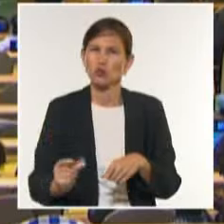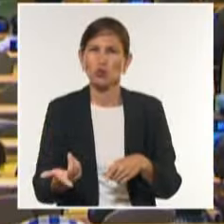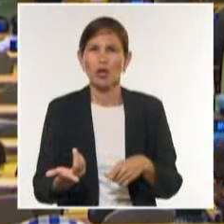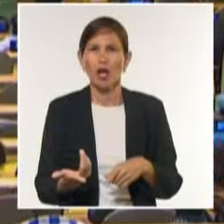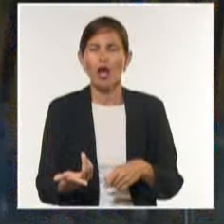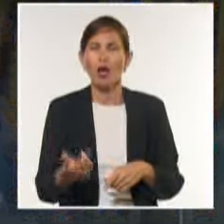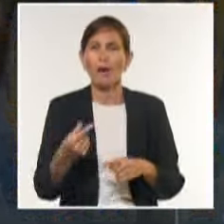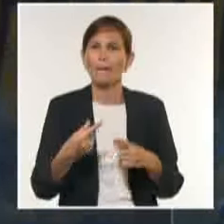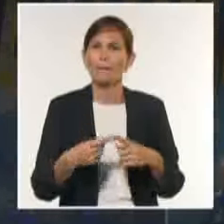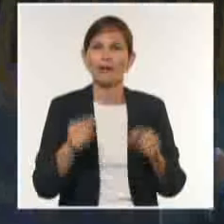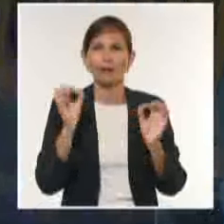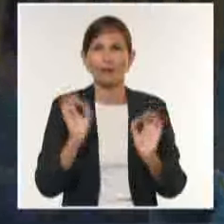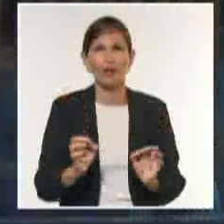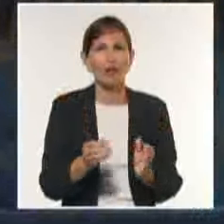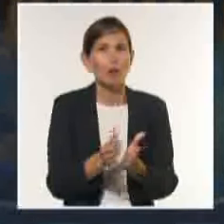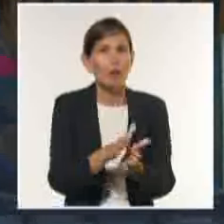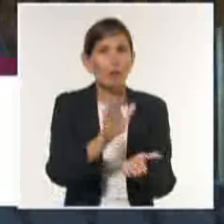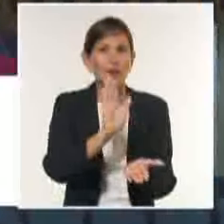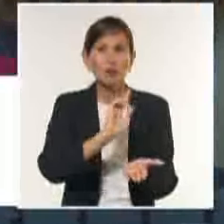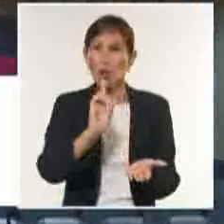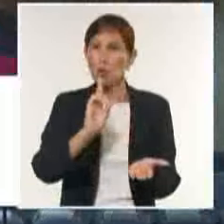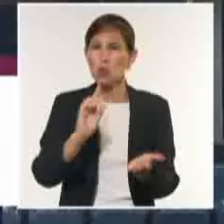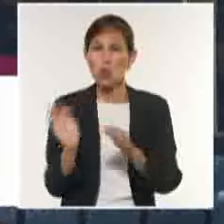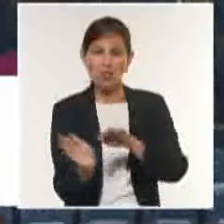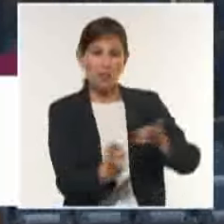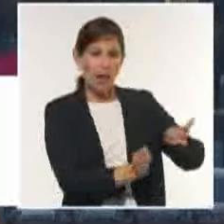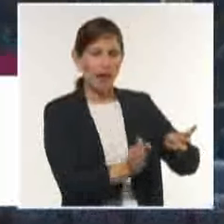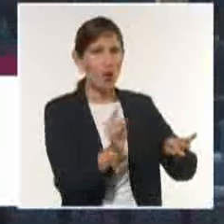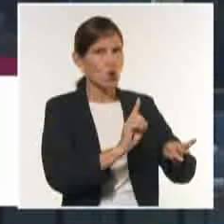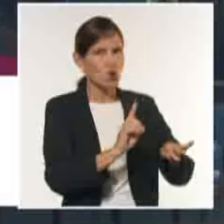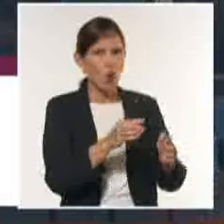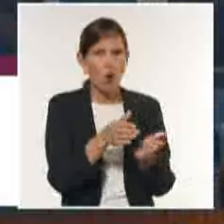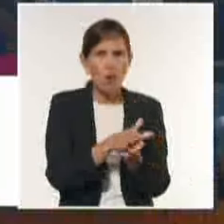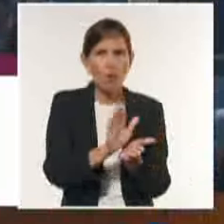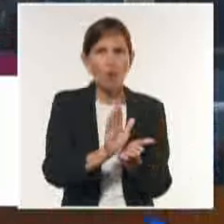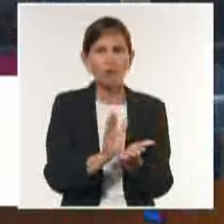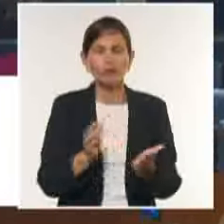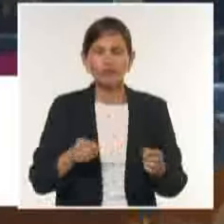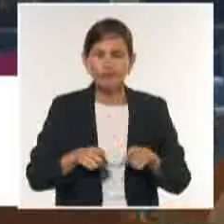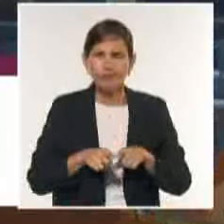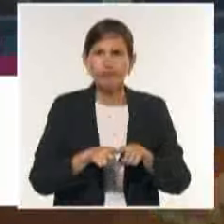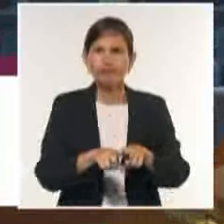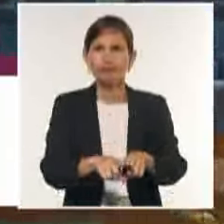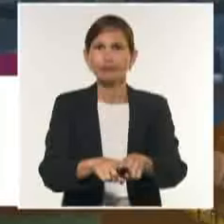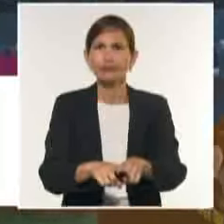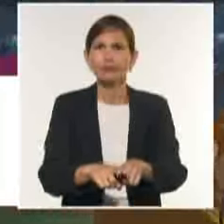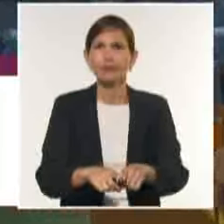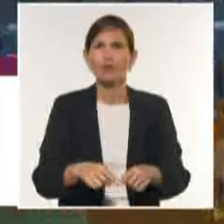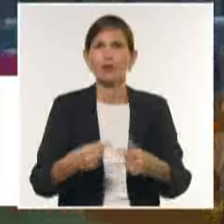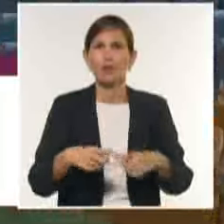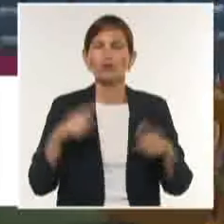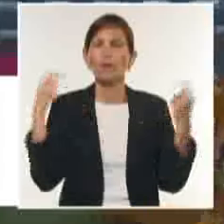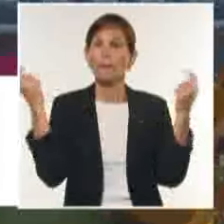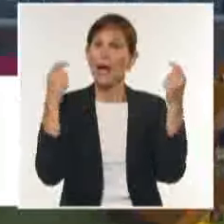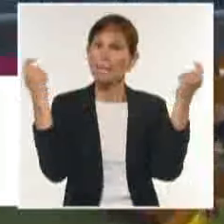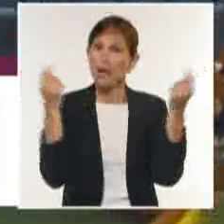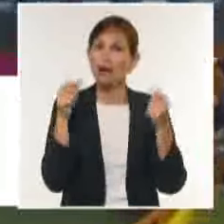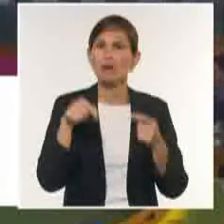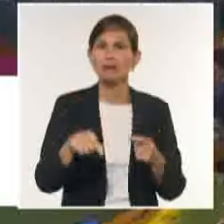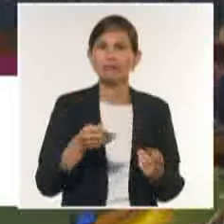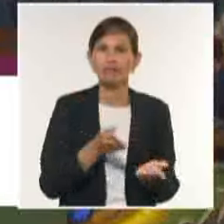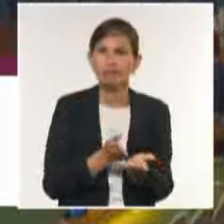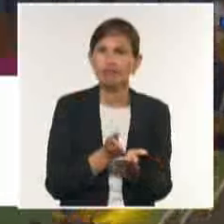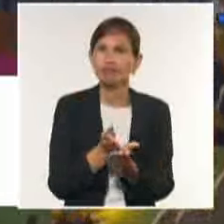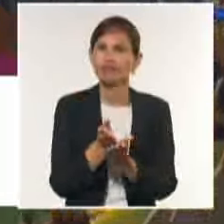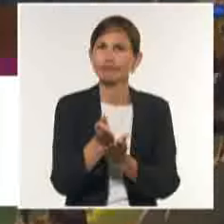el compromiso, no el aislamiento, es la única manera de proceder. Y por ello, las Bahamas seguirá sumando su voz a las tantas